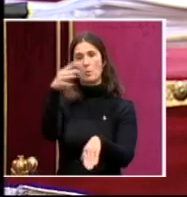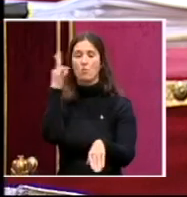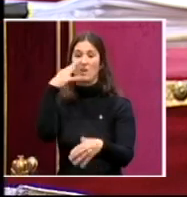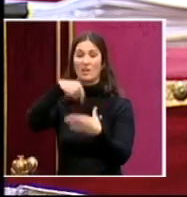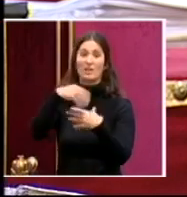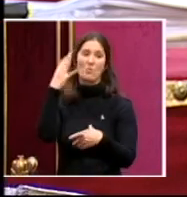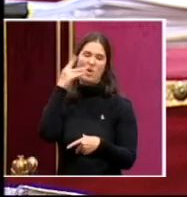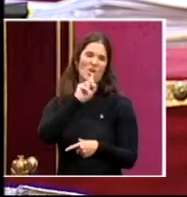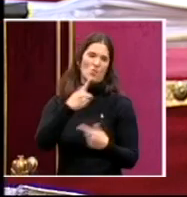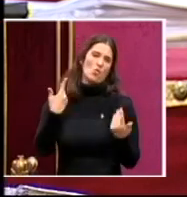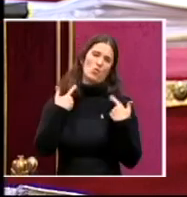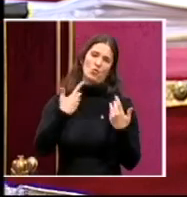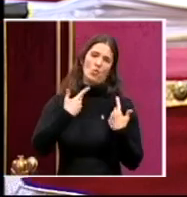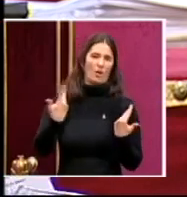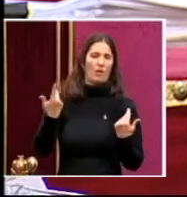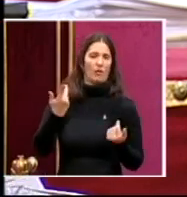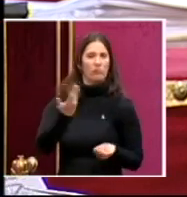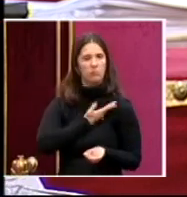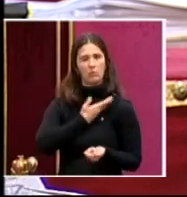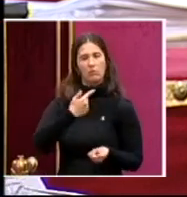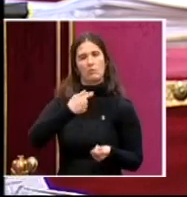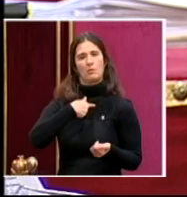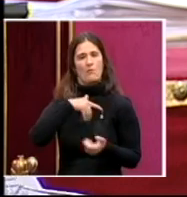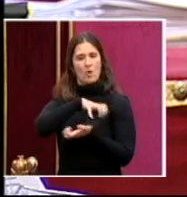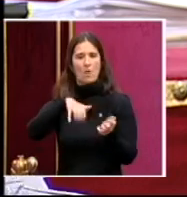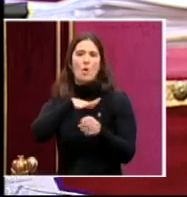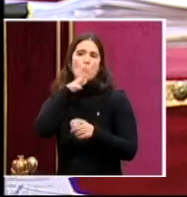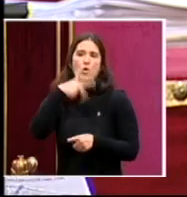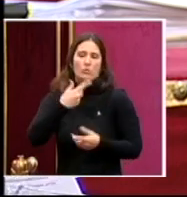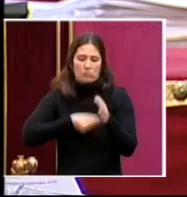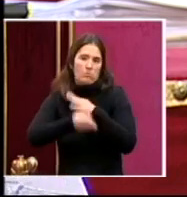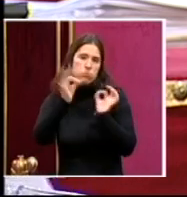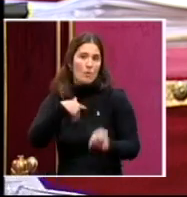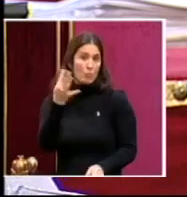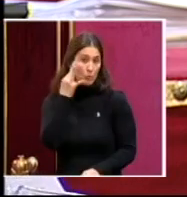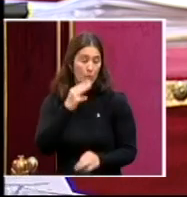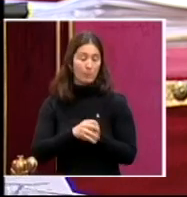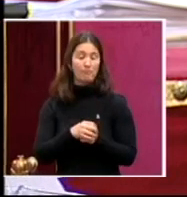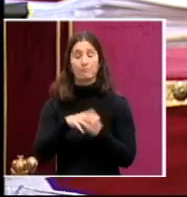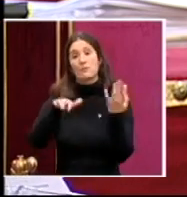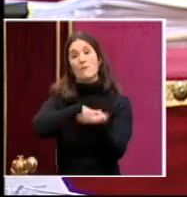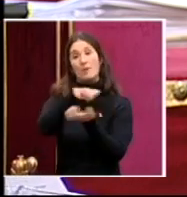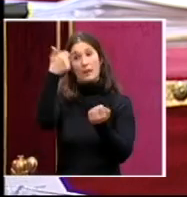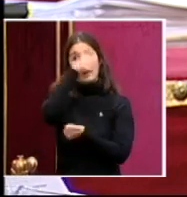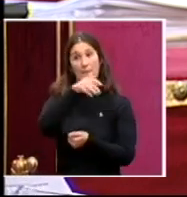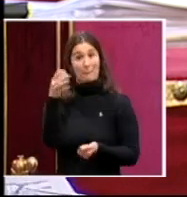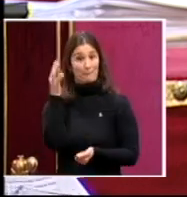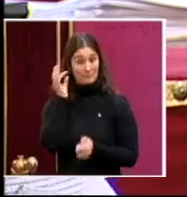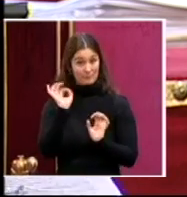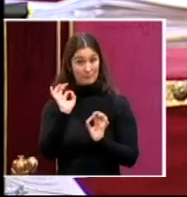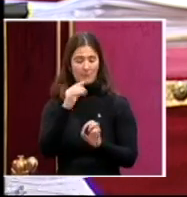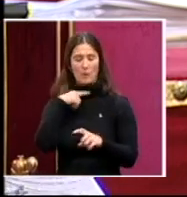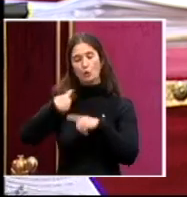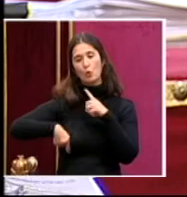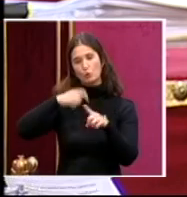no tengan que sufrir la crueldad de la violencia por el simple hecho de haber nacido mujeres. La violencia machista se traduce cada